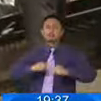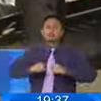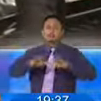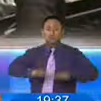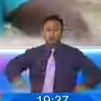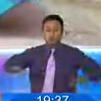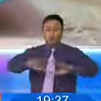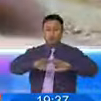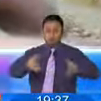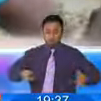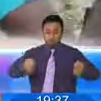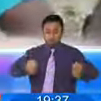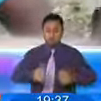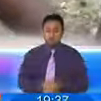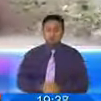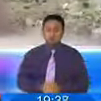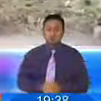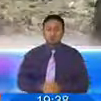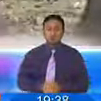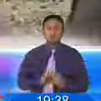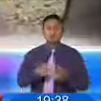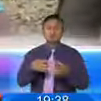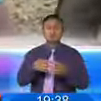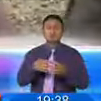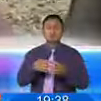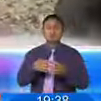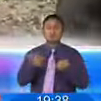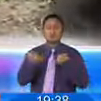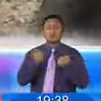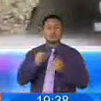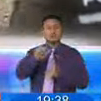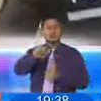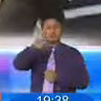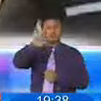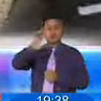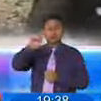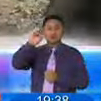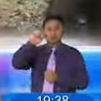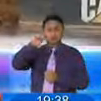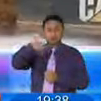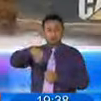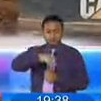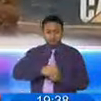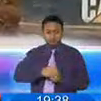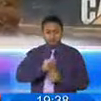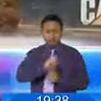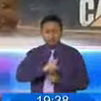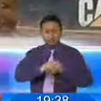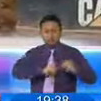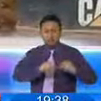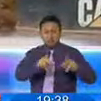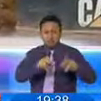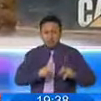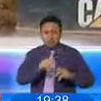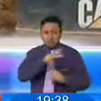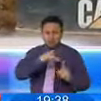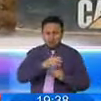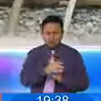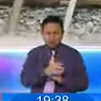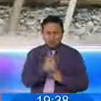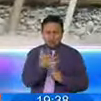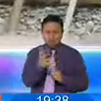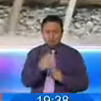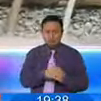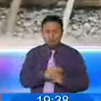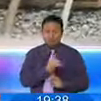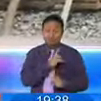áreas concesionadas, la Agencia de Regulación y Control Minero, ARCOM, constató que las operaciones carecían de permisos ambientales. Por